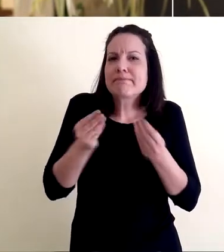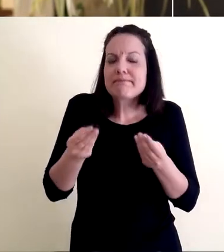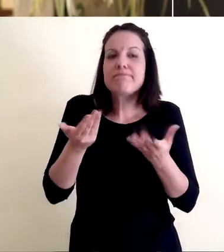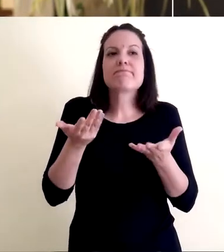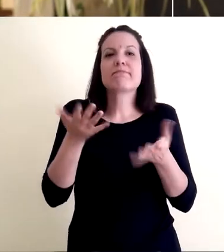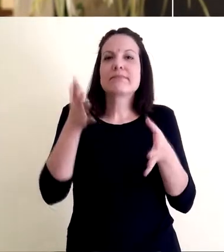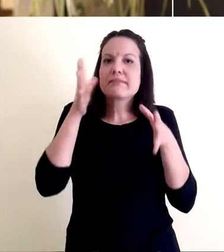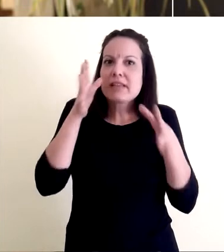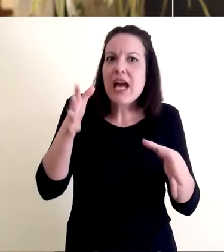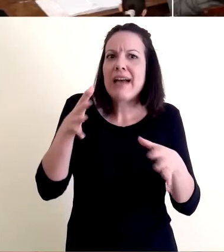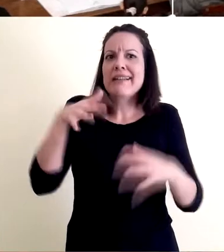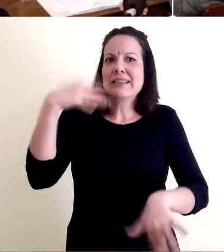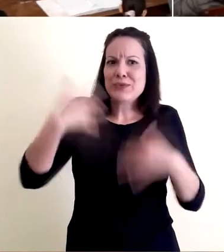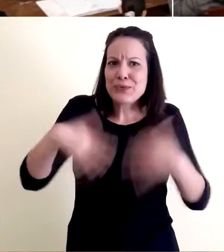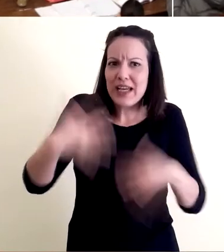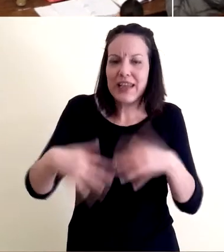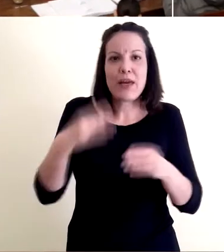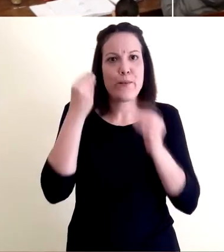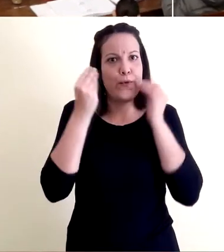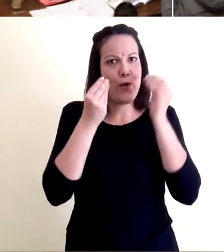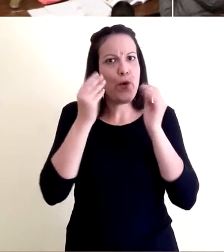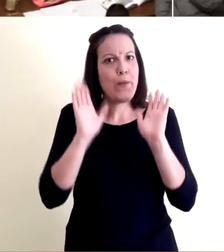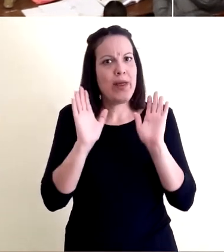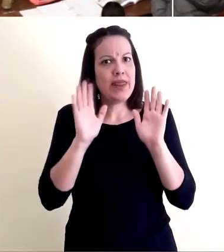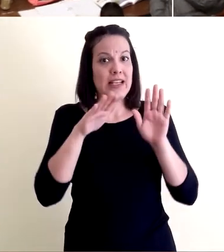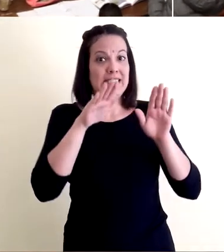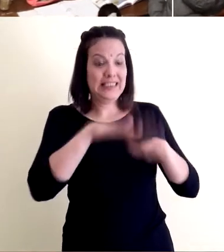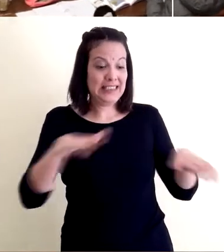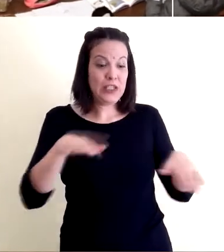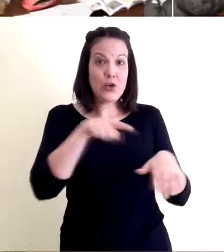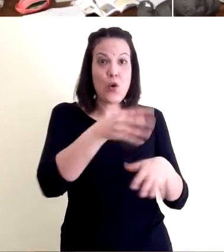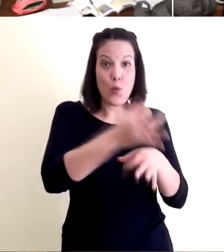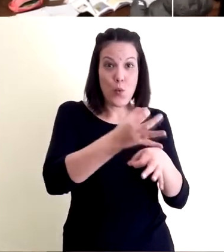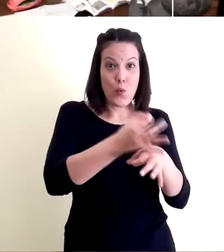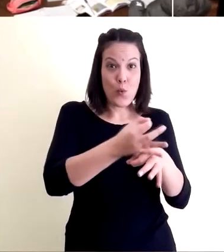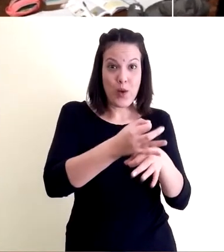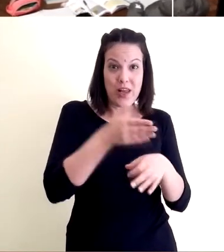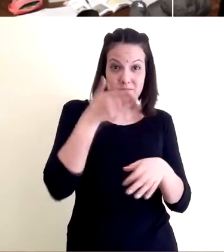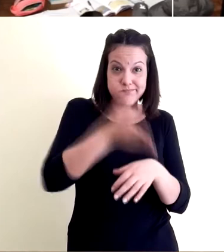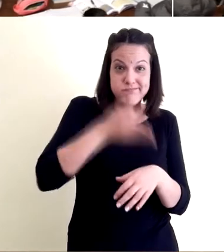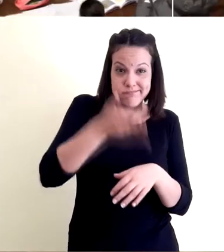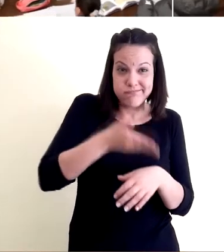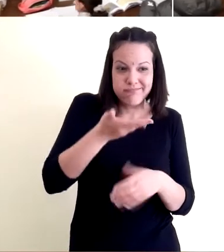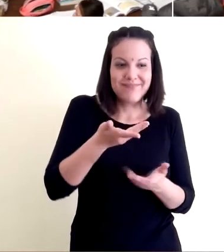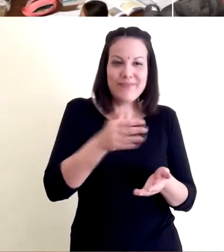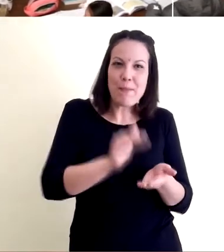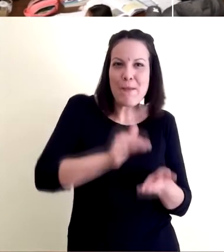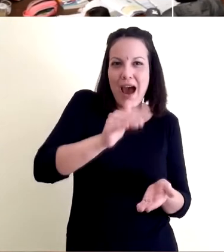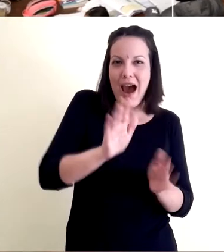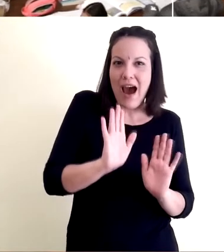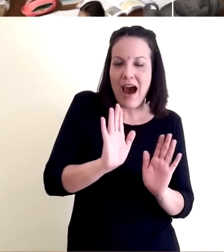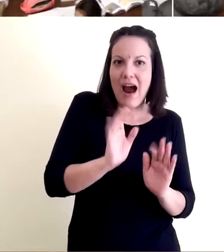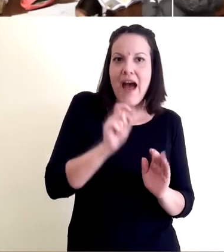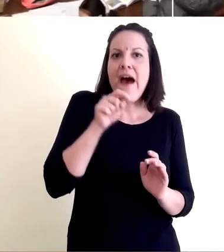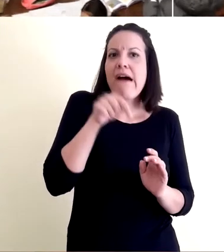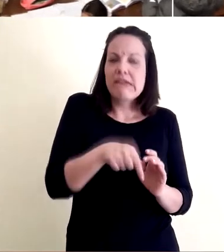graves, urgentes y preocupantes. En los niños de edad escolar, en los niños más un poco más grandecitos por ahí,